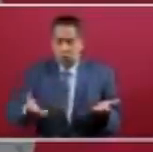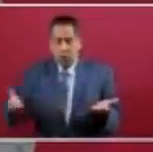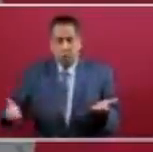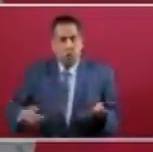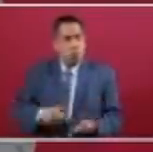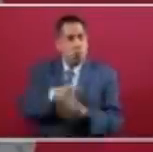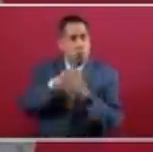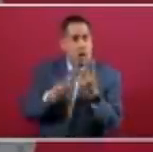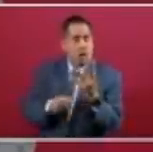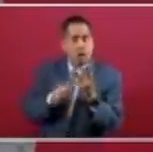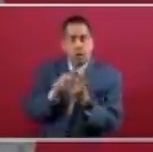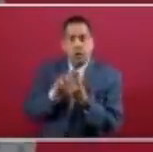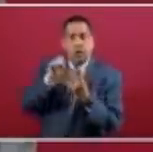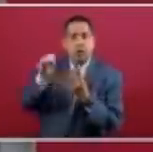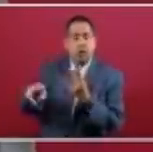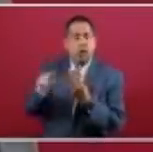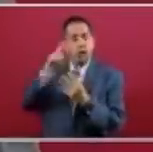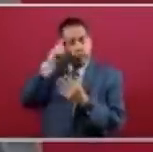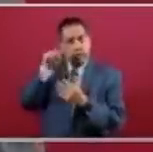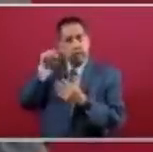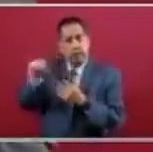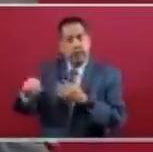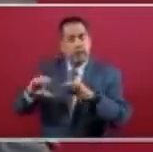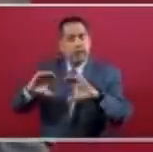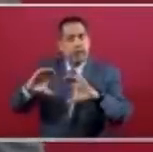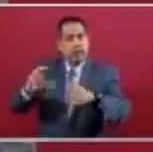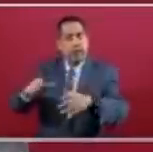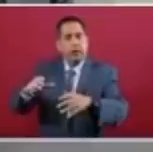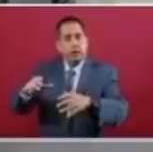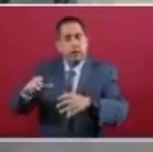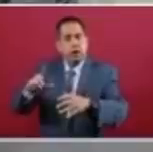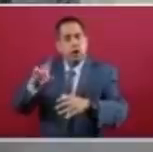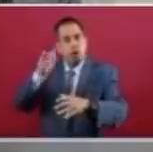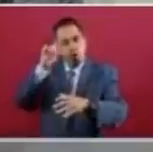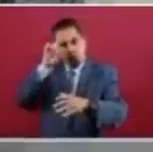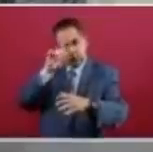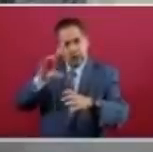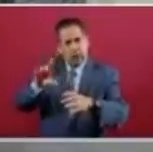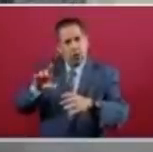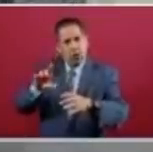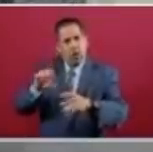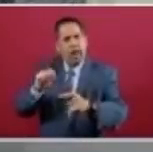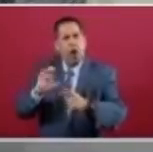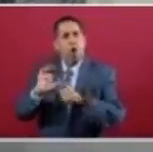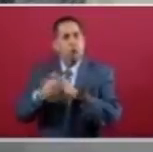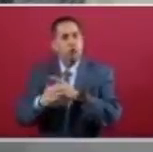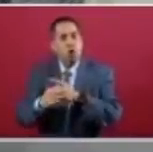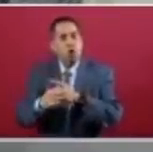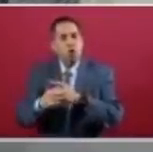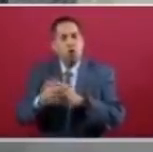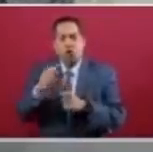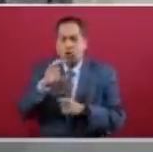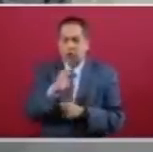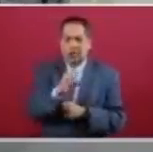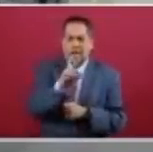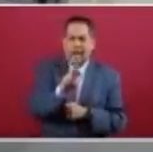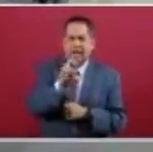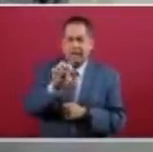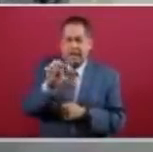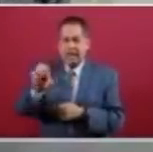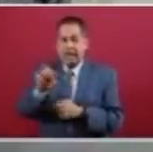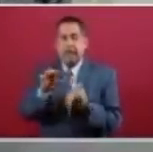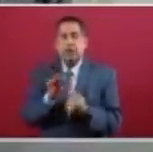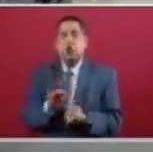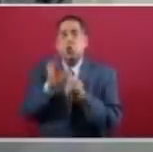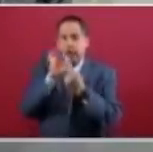para el Consejo de la Comisión Reguladora de Energía.